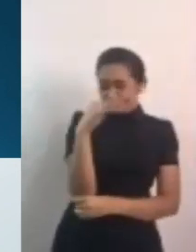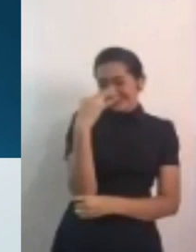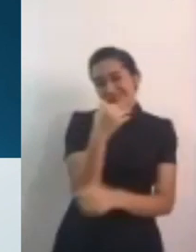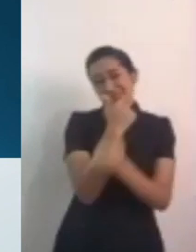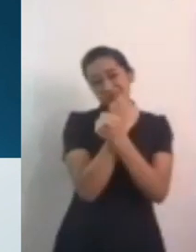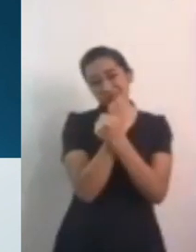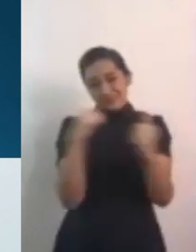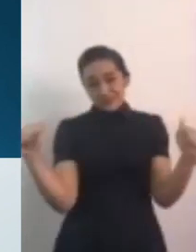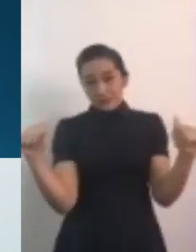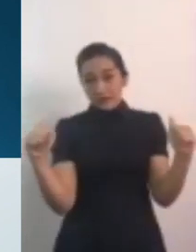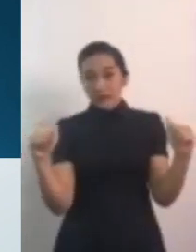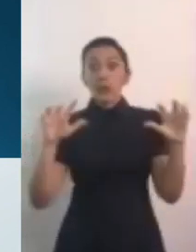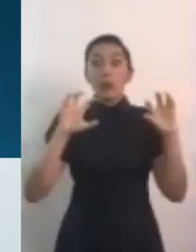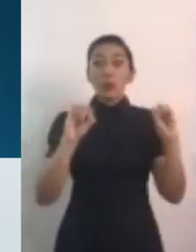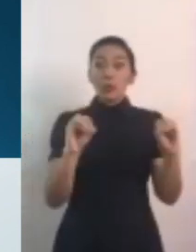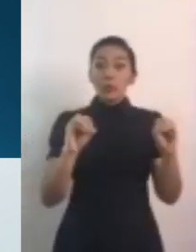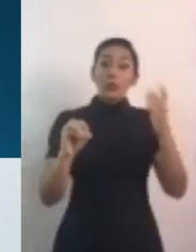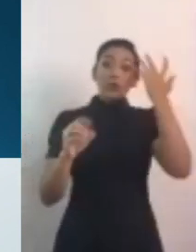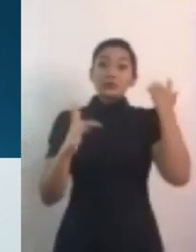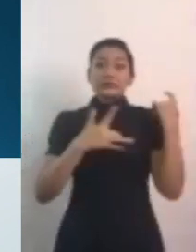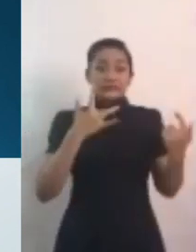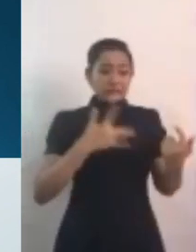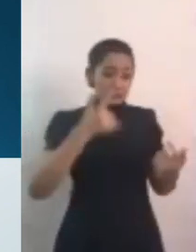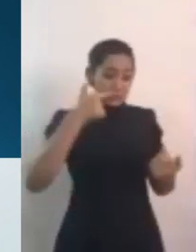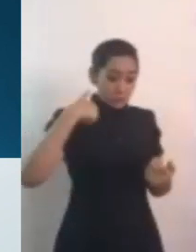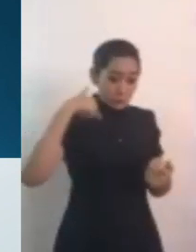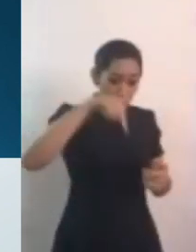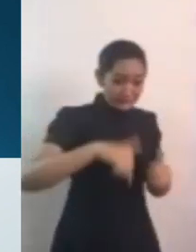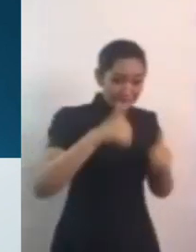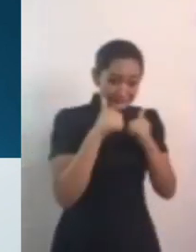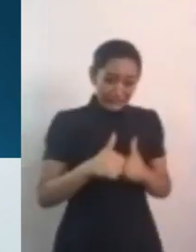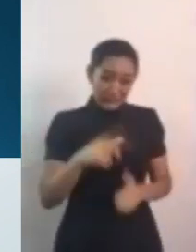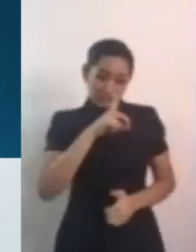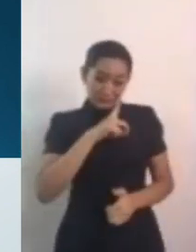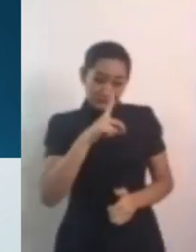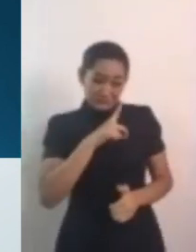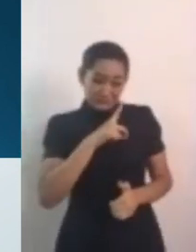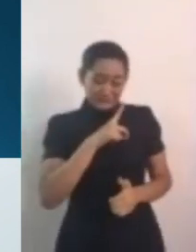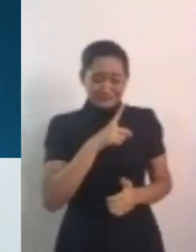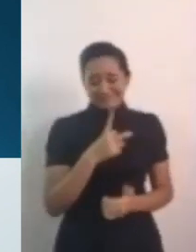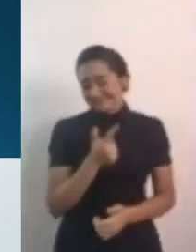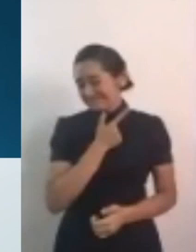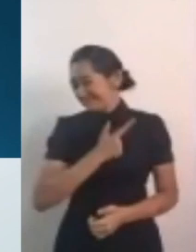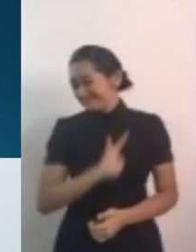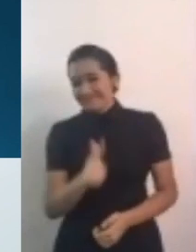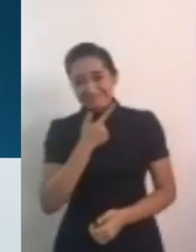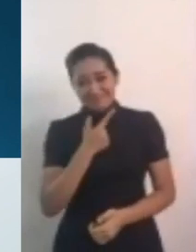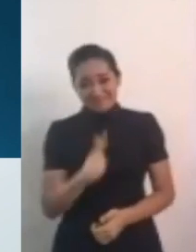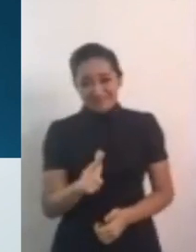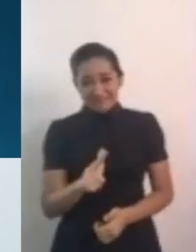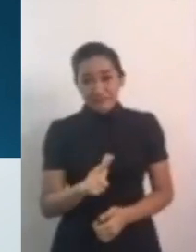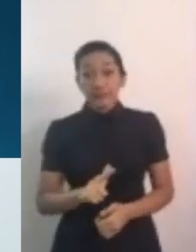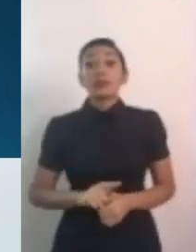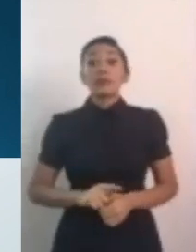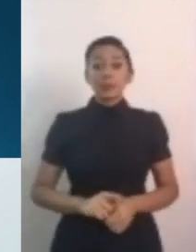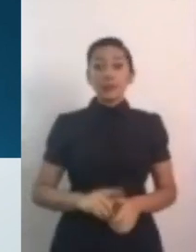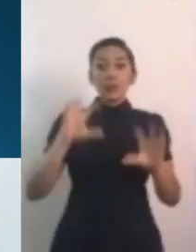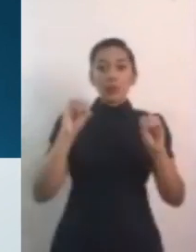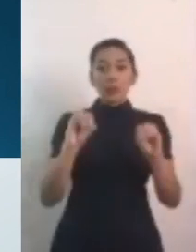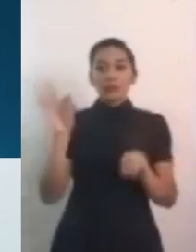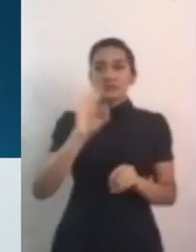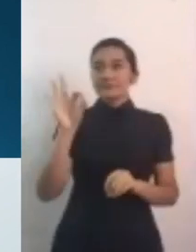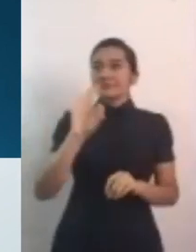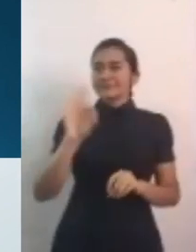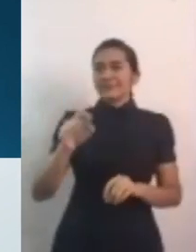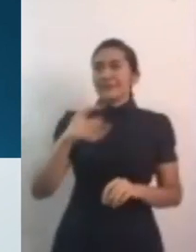participar en actividades cotidianas, sobre todo si la persona sabe o supone o cree que hay otras personas